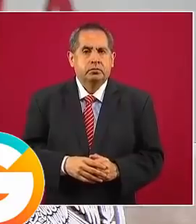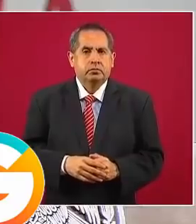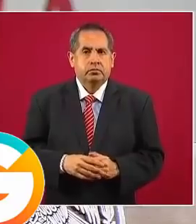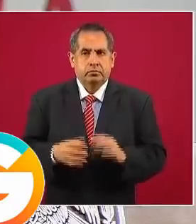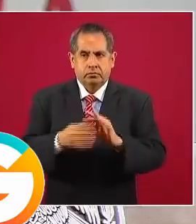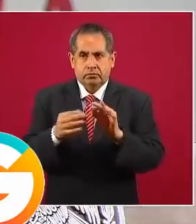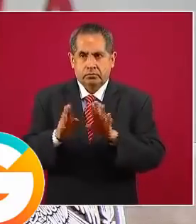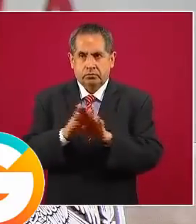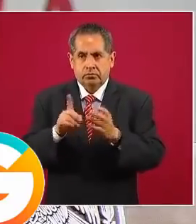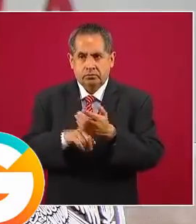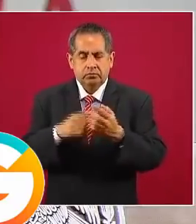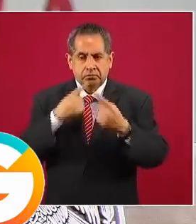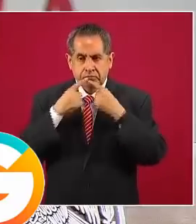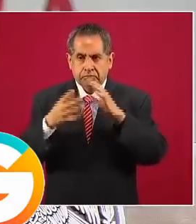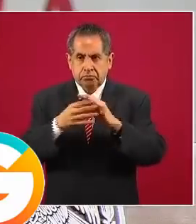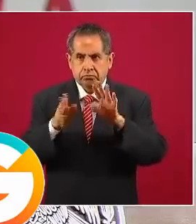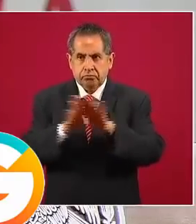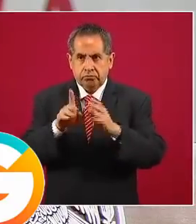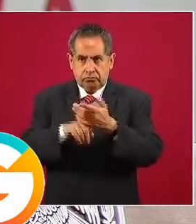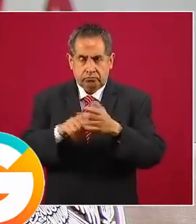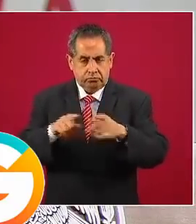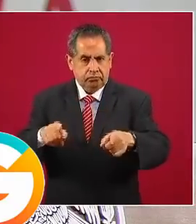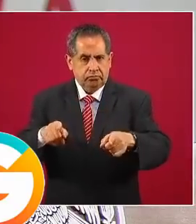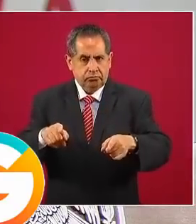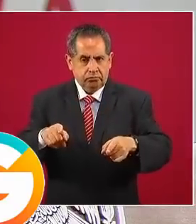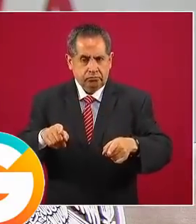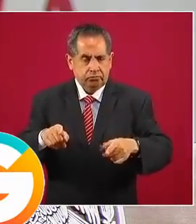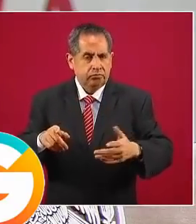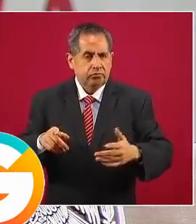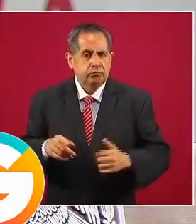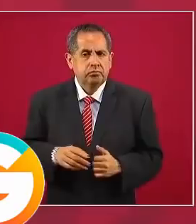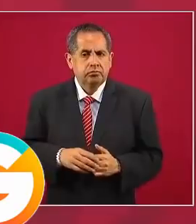no es del todo